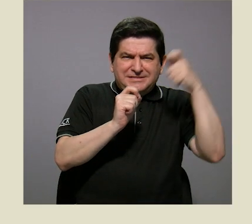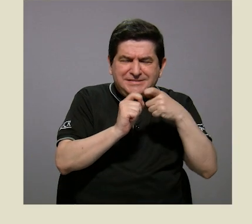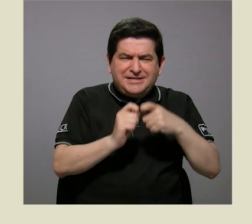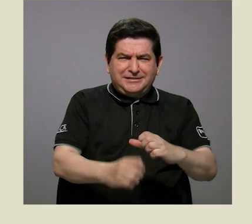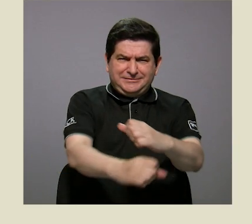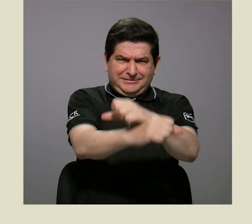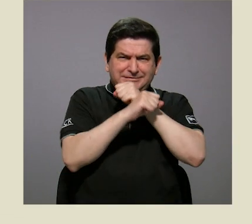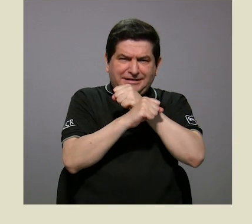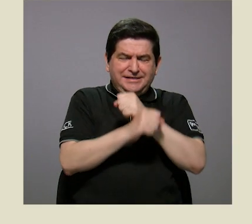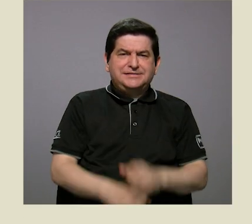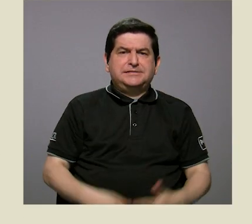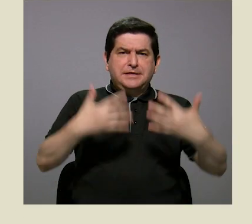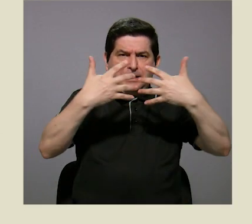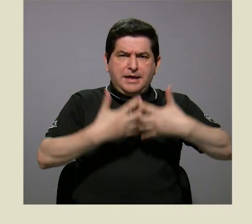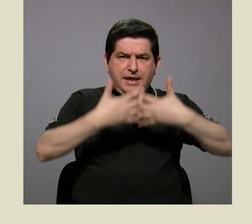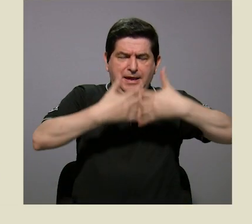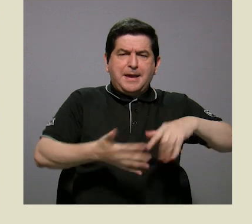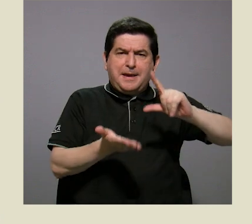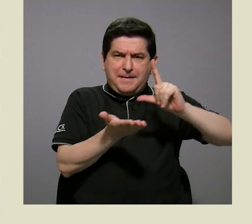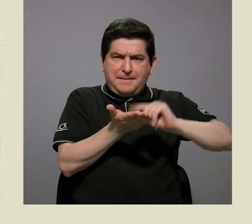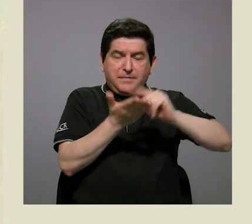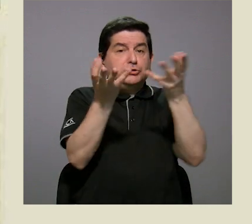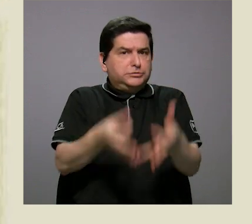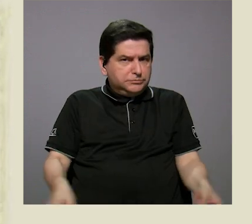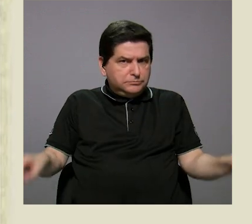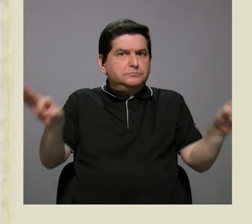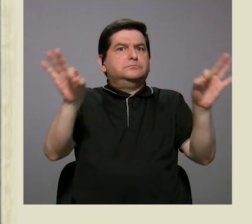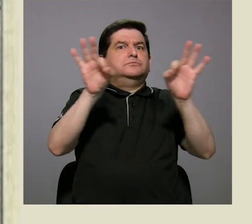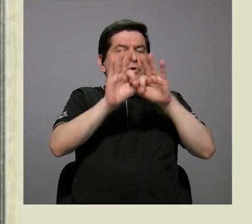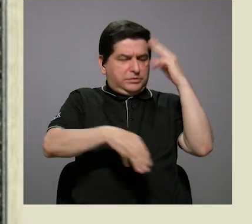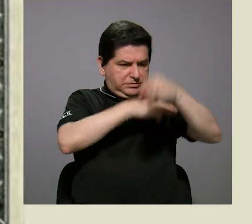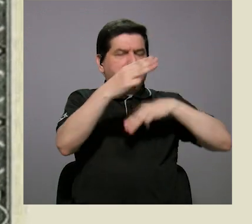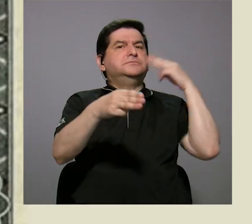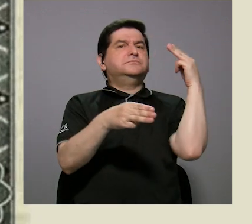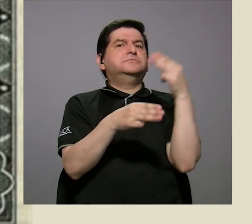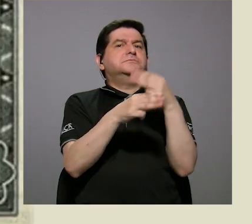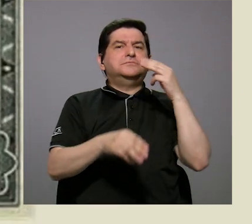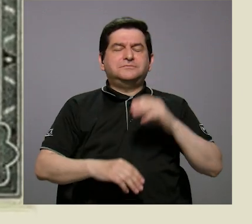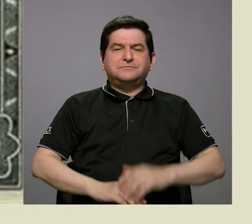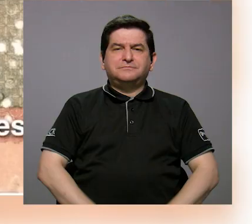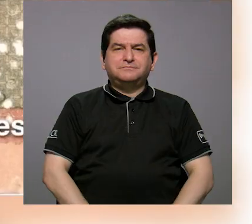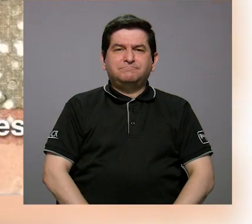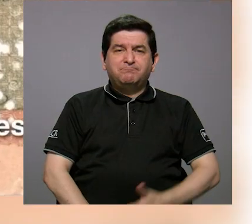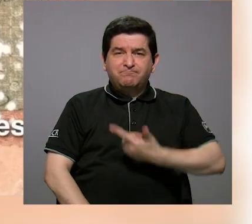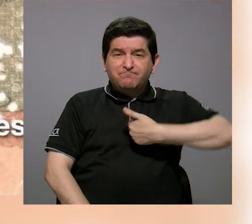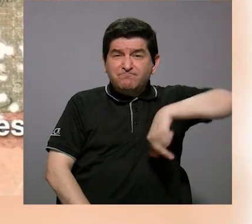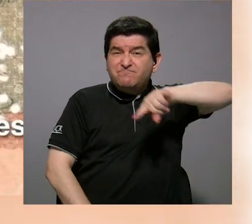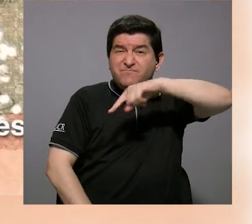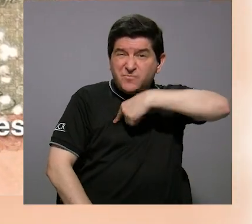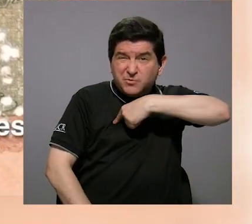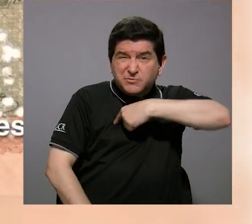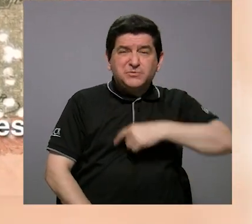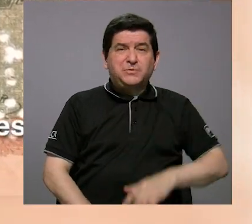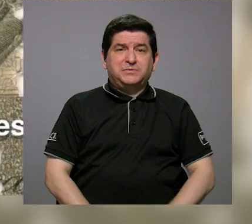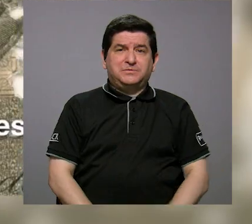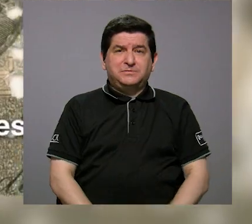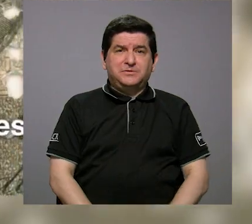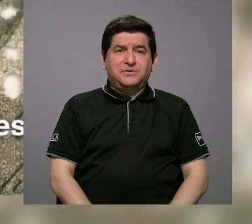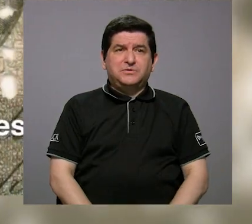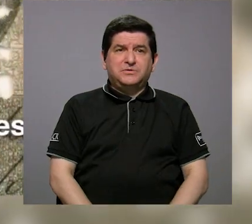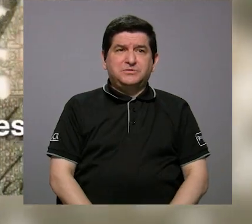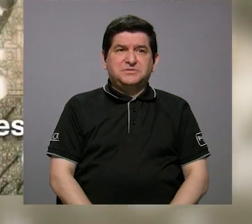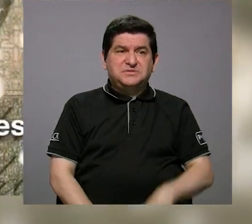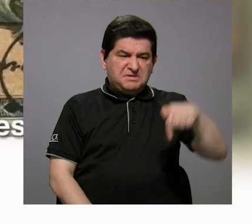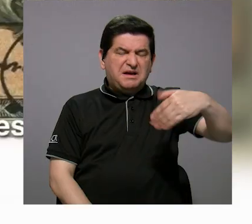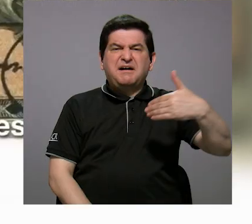de seguridad y con casas impresoras muy importantes a nivel mundial. Entonces, nosotros pues